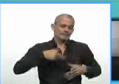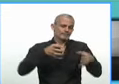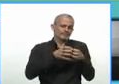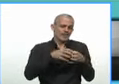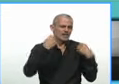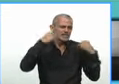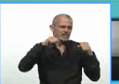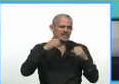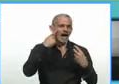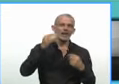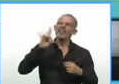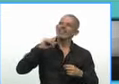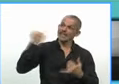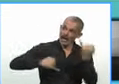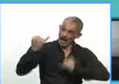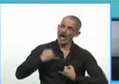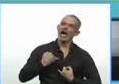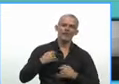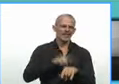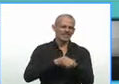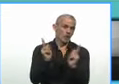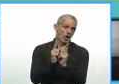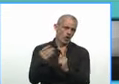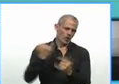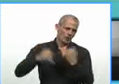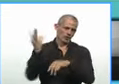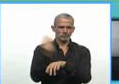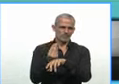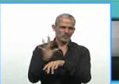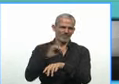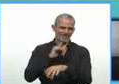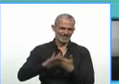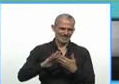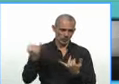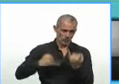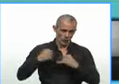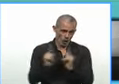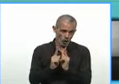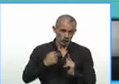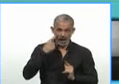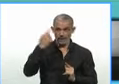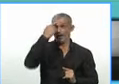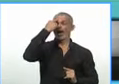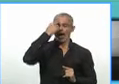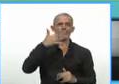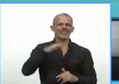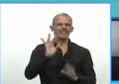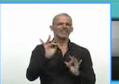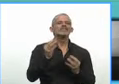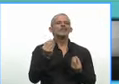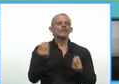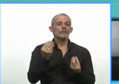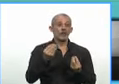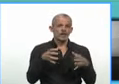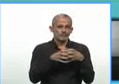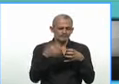tratar de aplicar lo que Gaby en este poco tiempo que tiene nos manifestó. Y también, como te dije antes, a veces se complica el tema de que